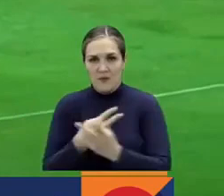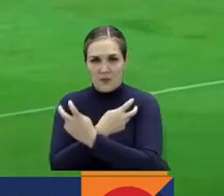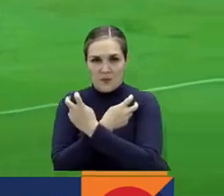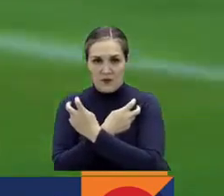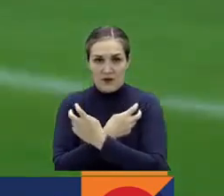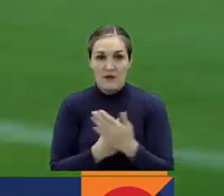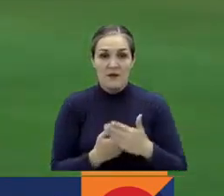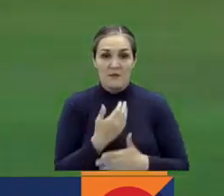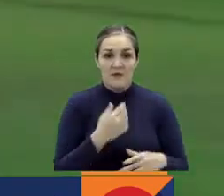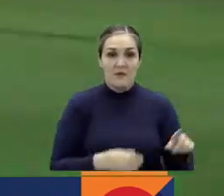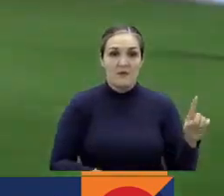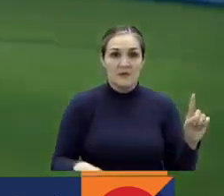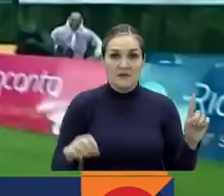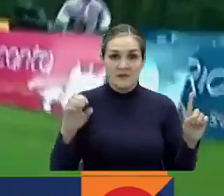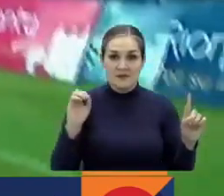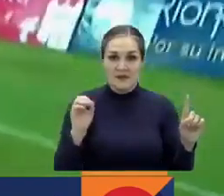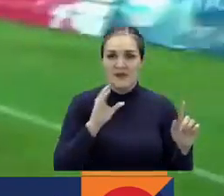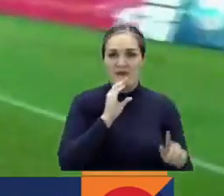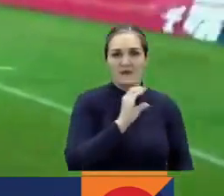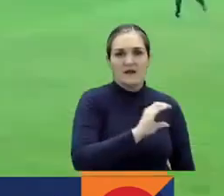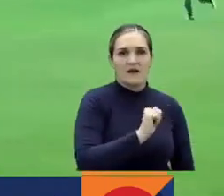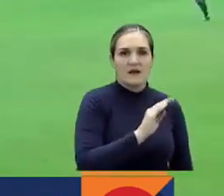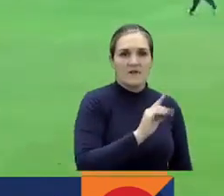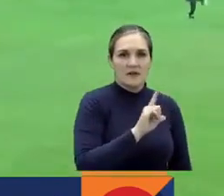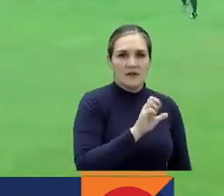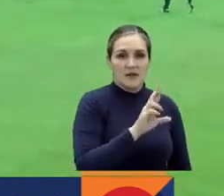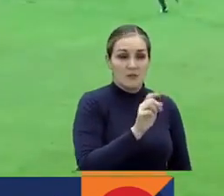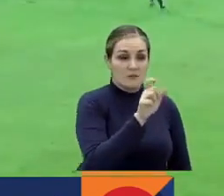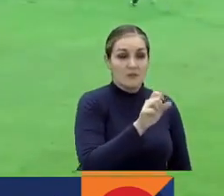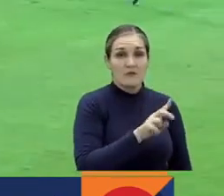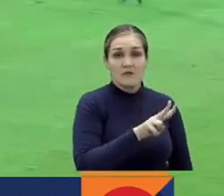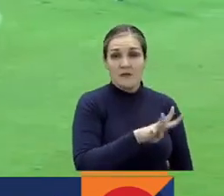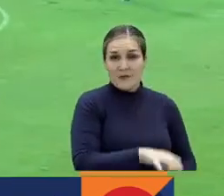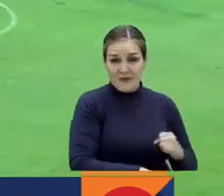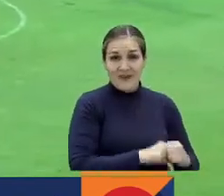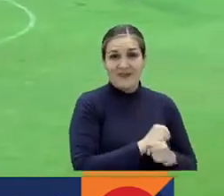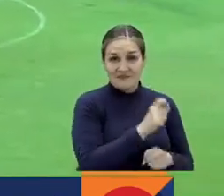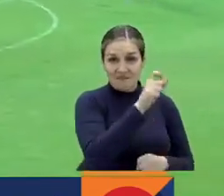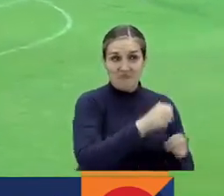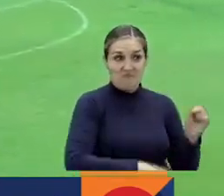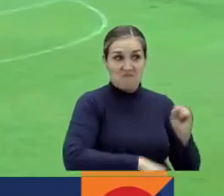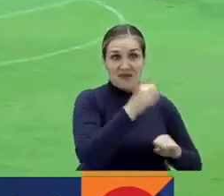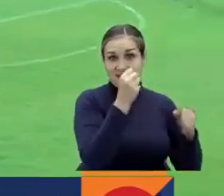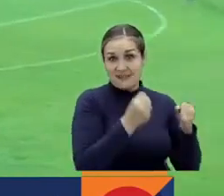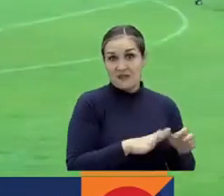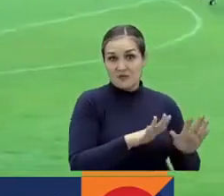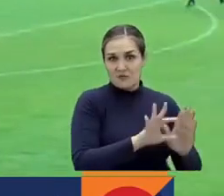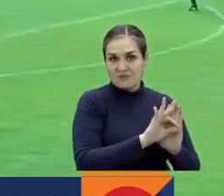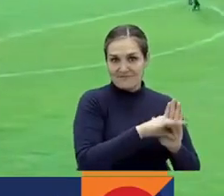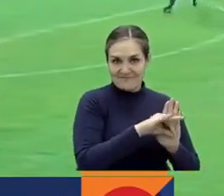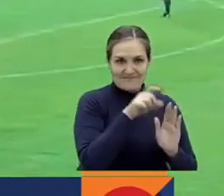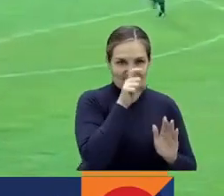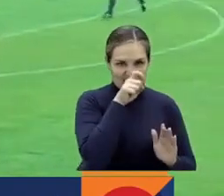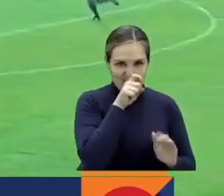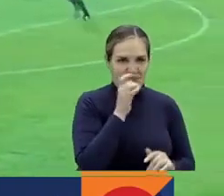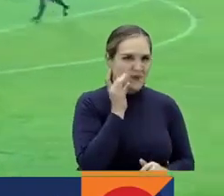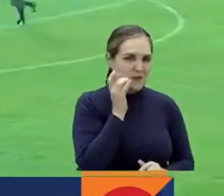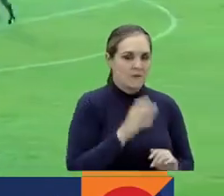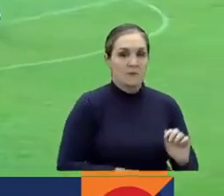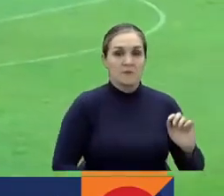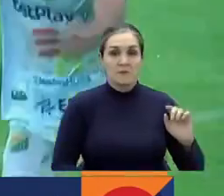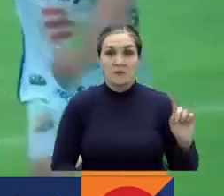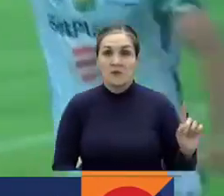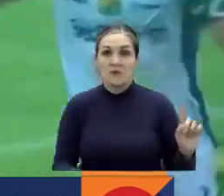Johan Caballero. Minuto 23, 24 años de edad para él y ya ganaba el equipo de casa. Pero después, centro con mucha lluvia,